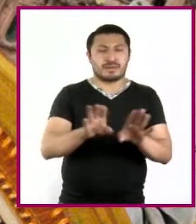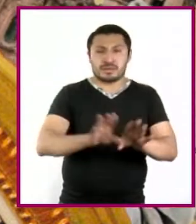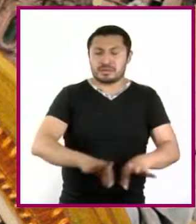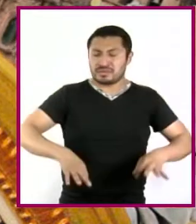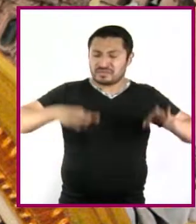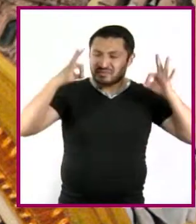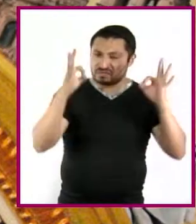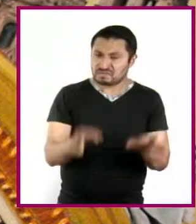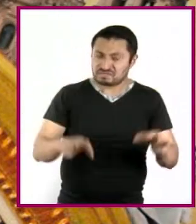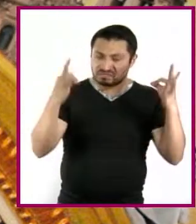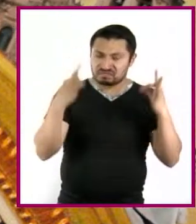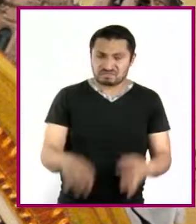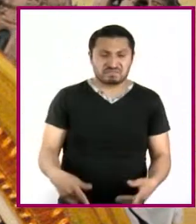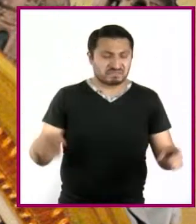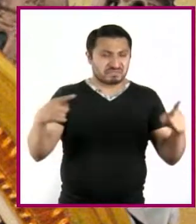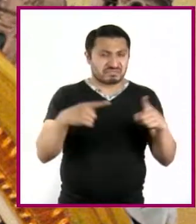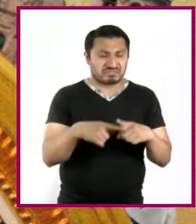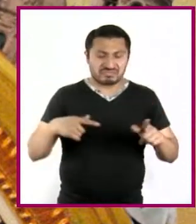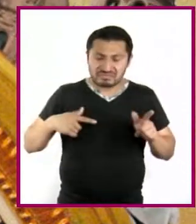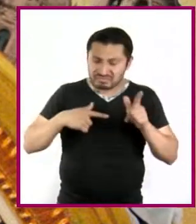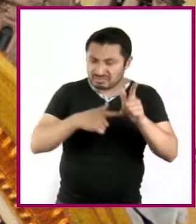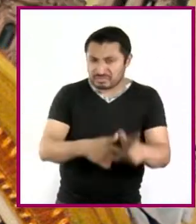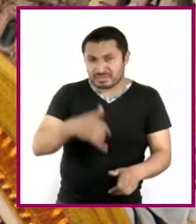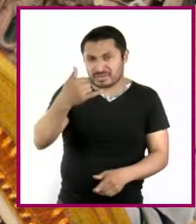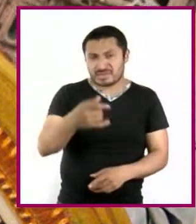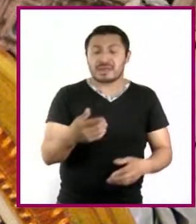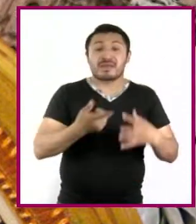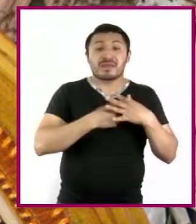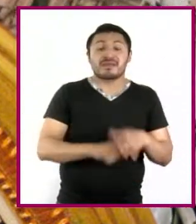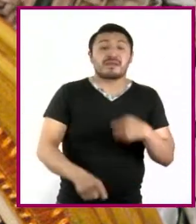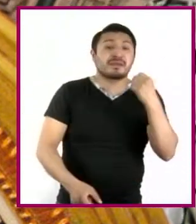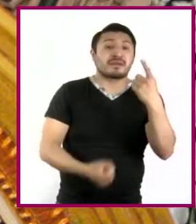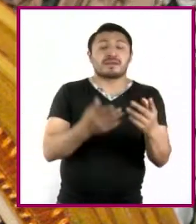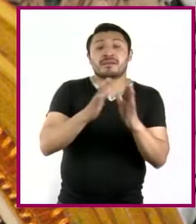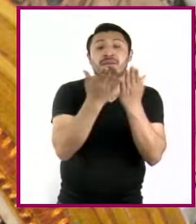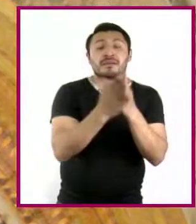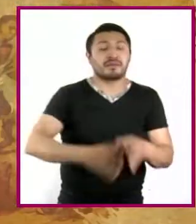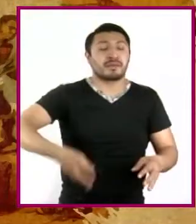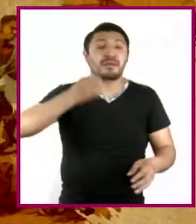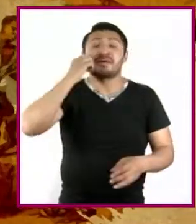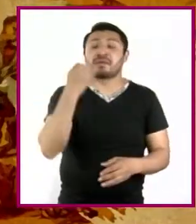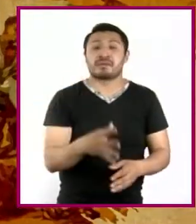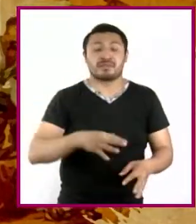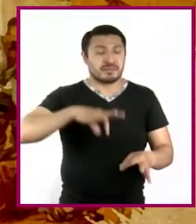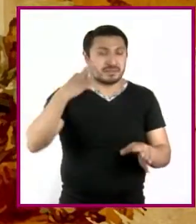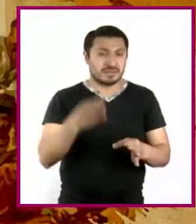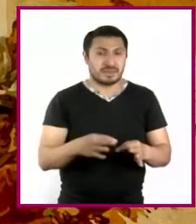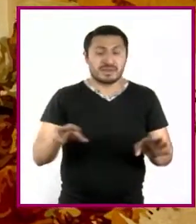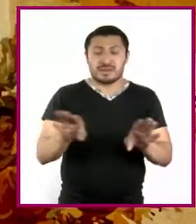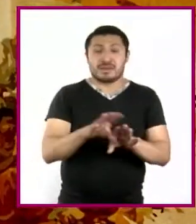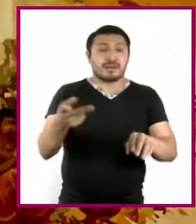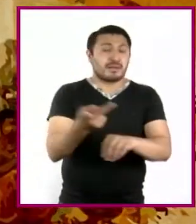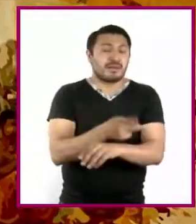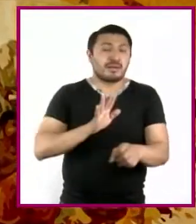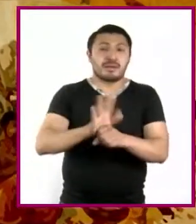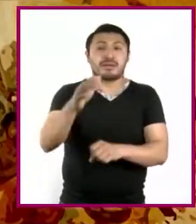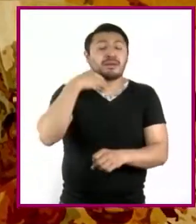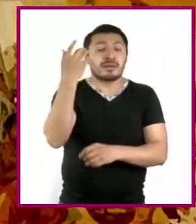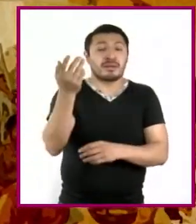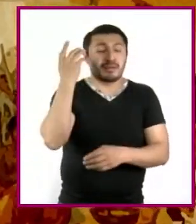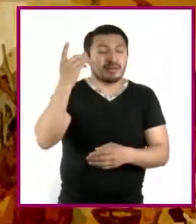una tarea en marcha y ha dado lugar a algunos libros magníficos. Como sucede con cualquier